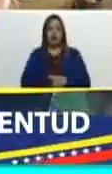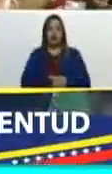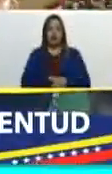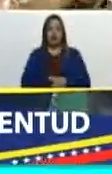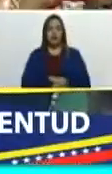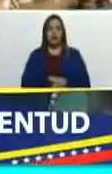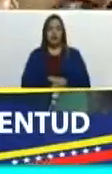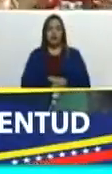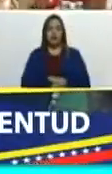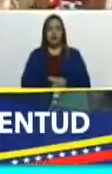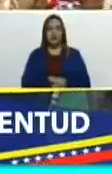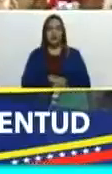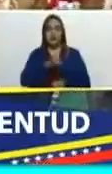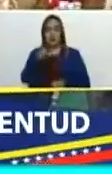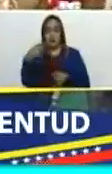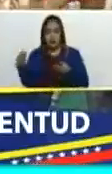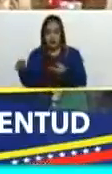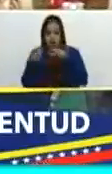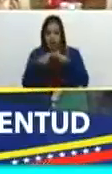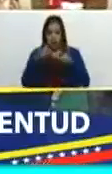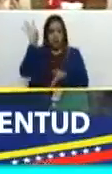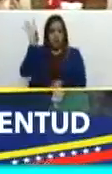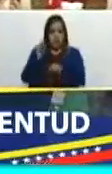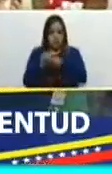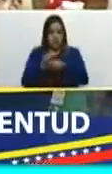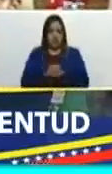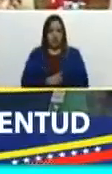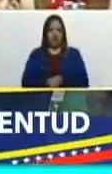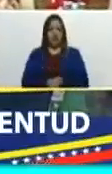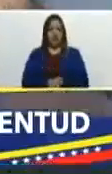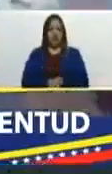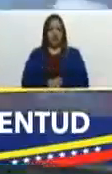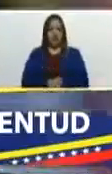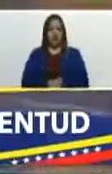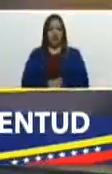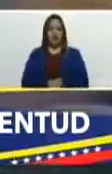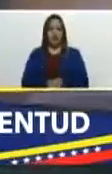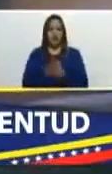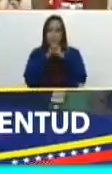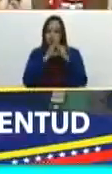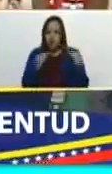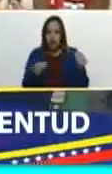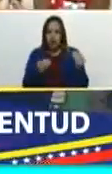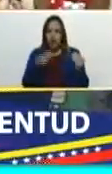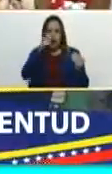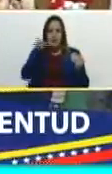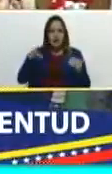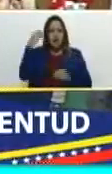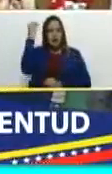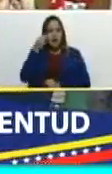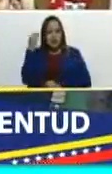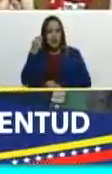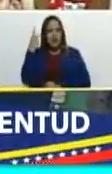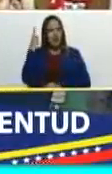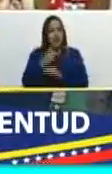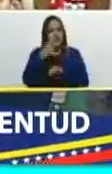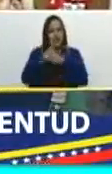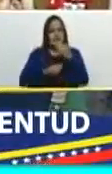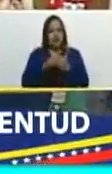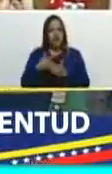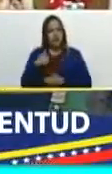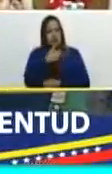Y además me está entregando un resumen de todas las expectativas que hay. Yo